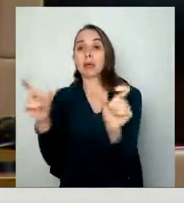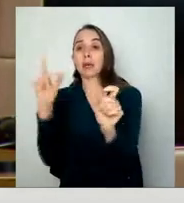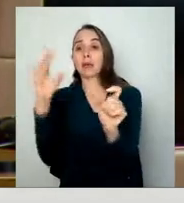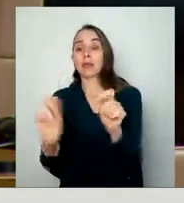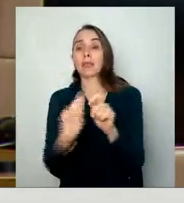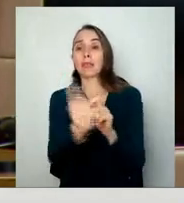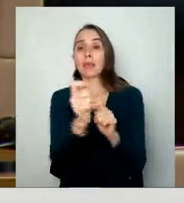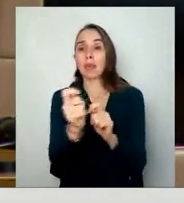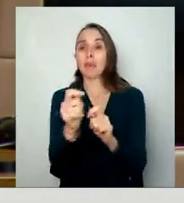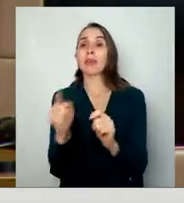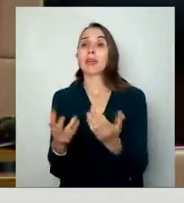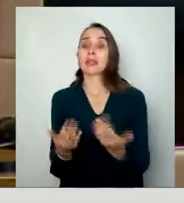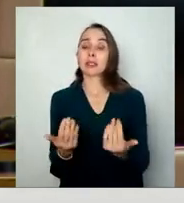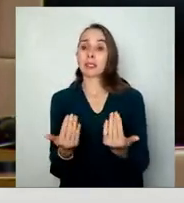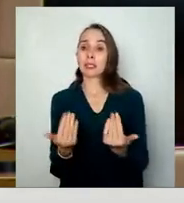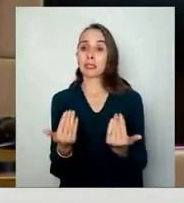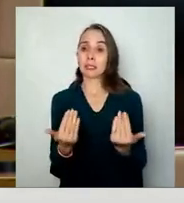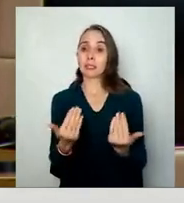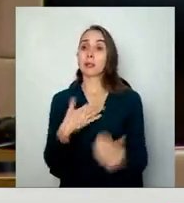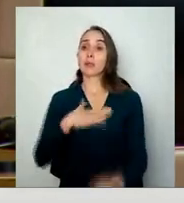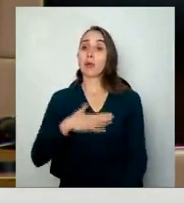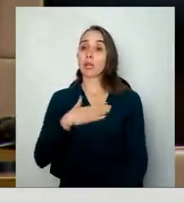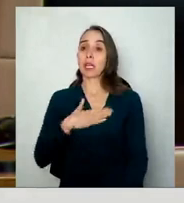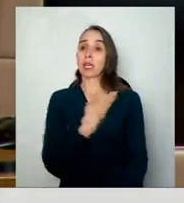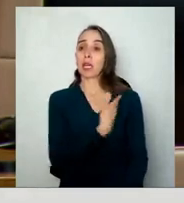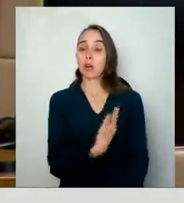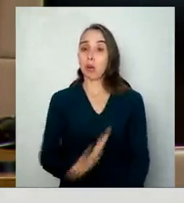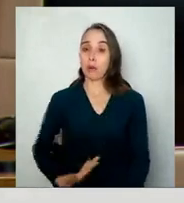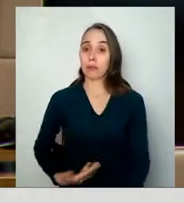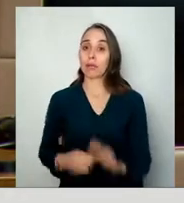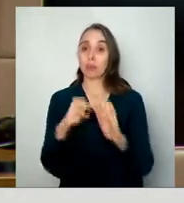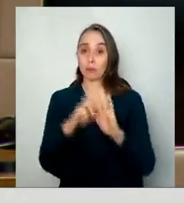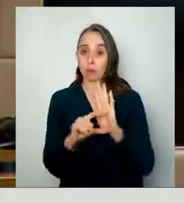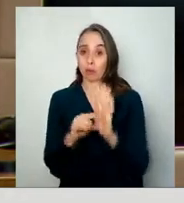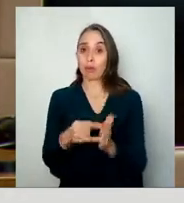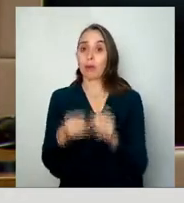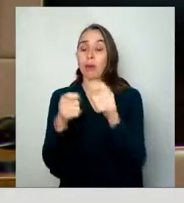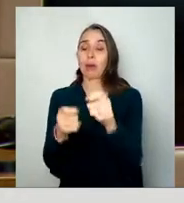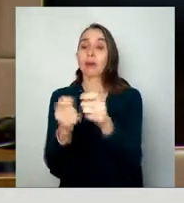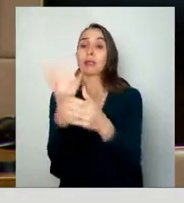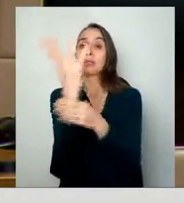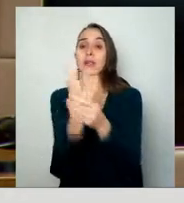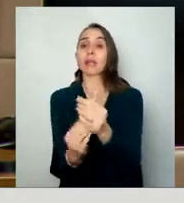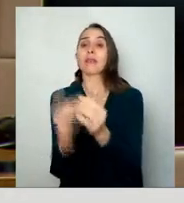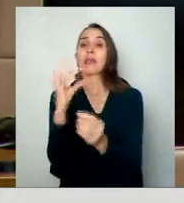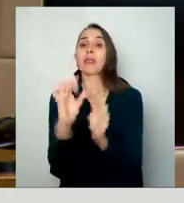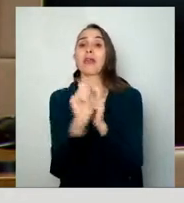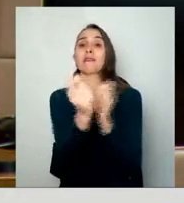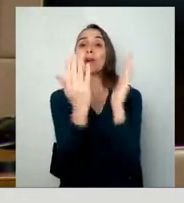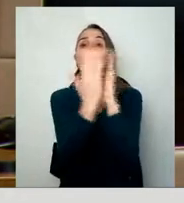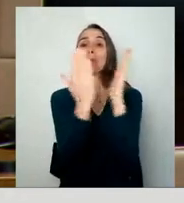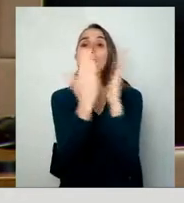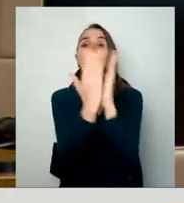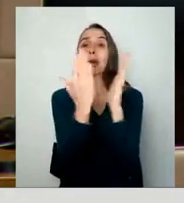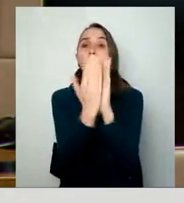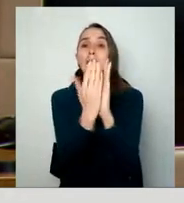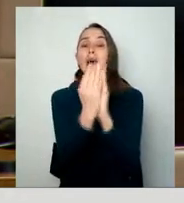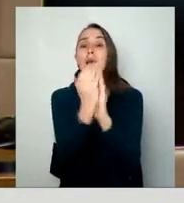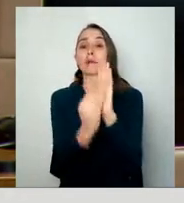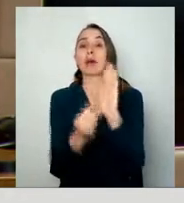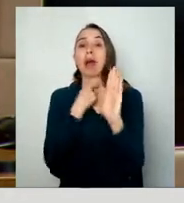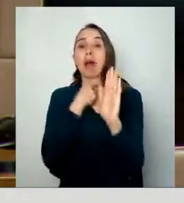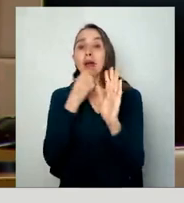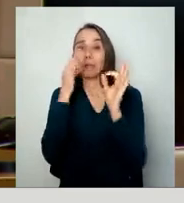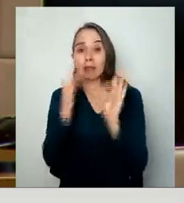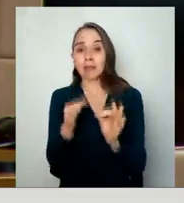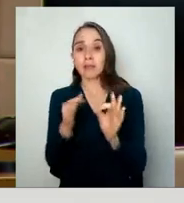ello necesitamos y queremos que el gobierno presente una propuesta para terminar con las deudas educativas y garantizar en serio el derecho a la educación